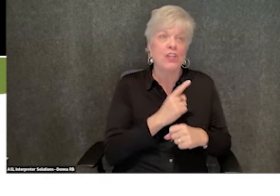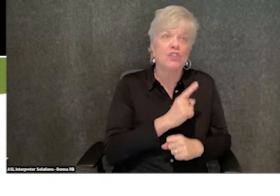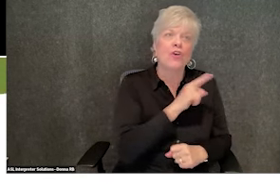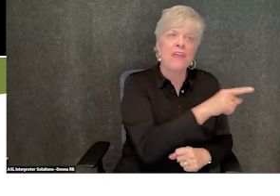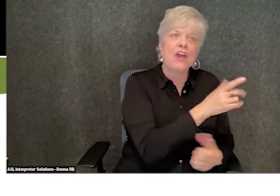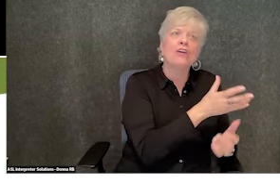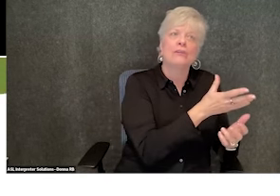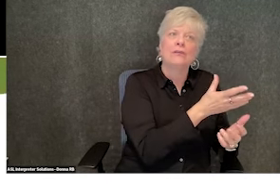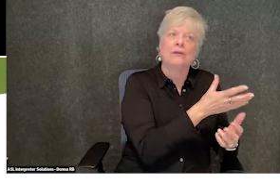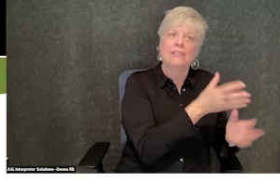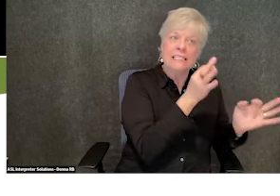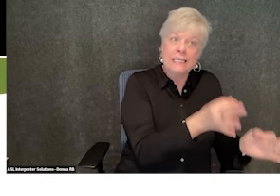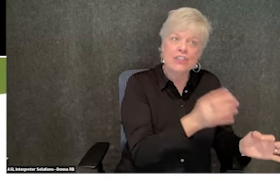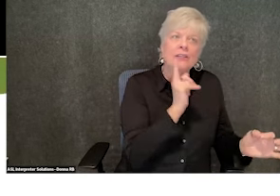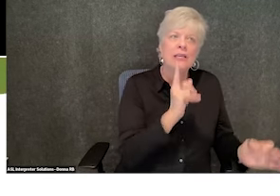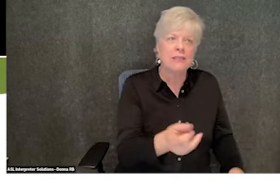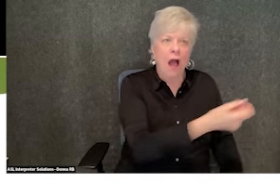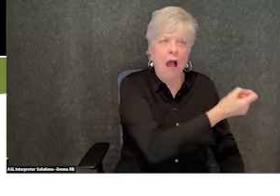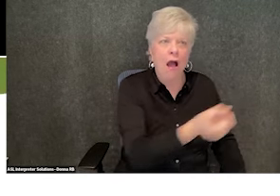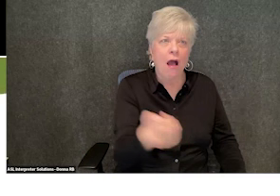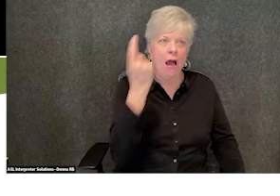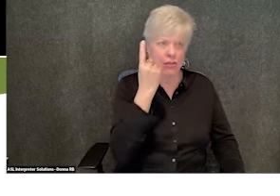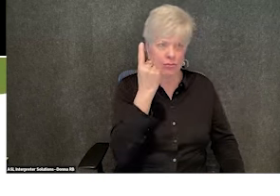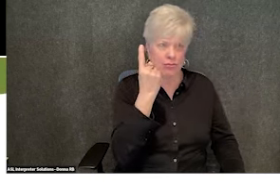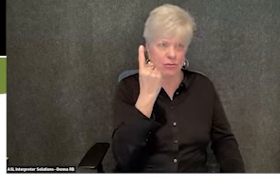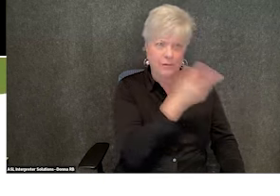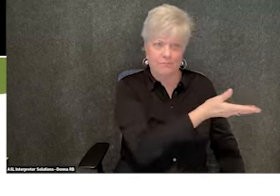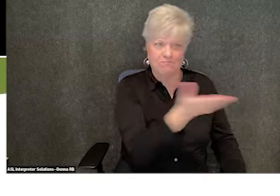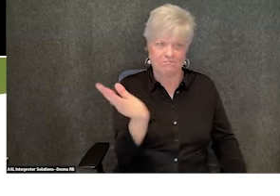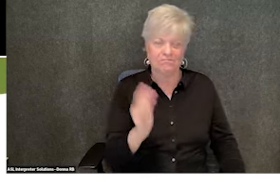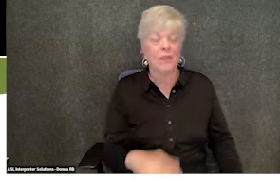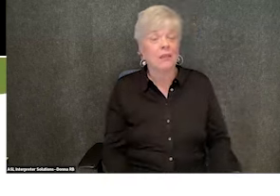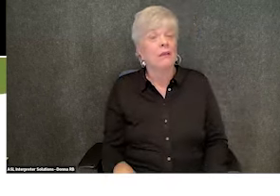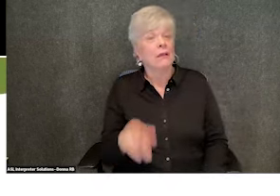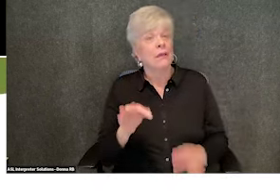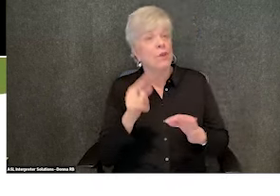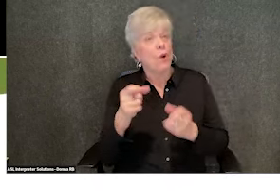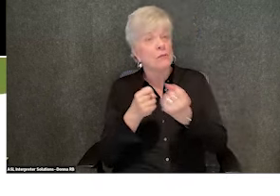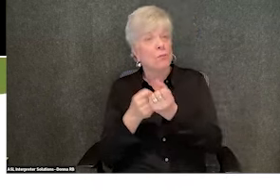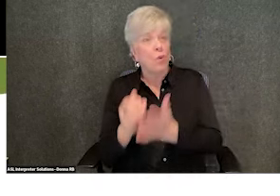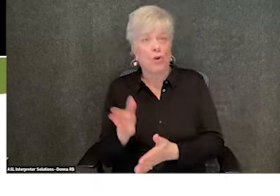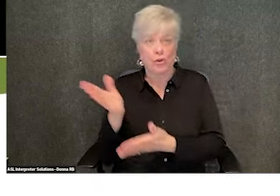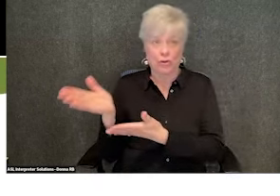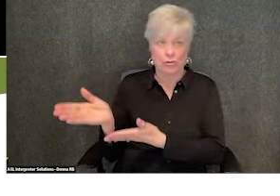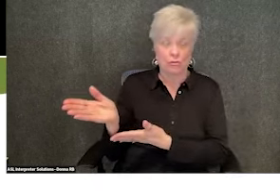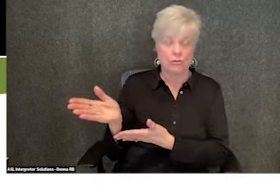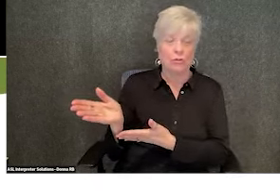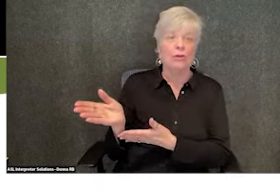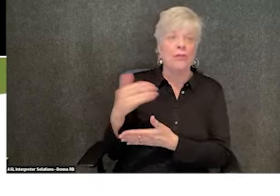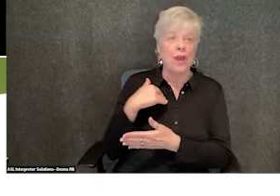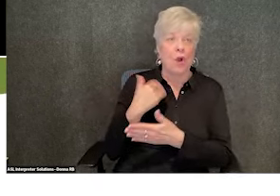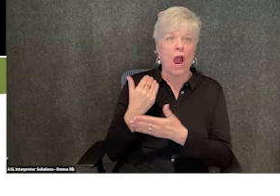para asegurar que las otras personas entiendan qué es lo que quieren. Entonces, si uno tiene